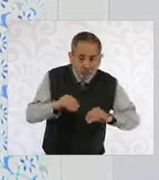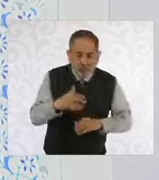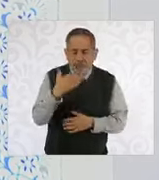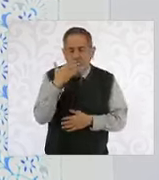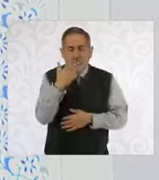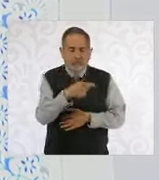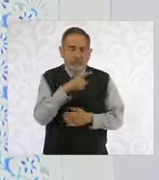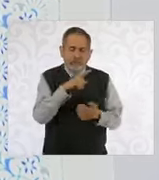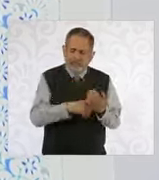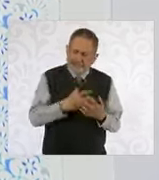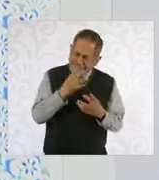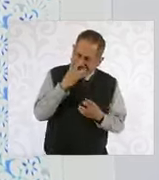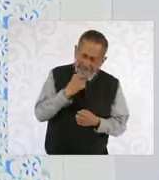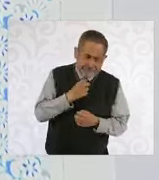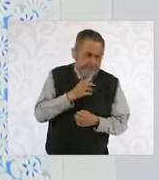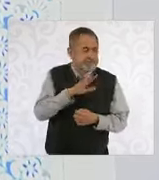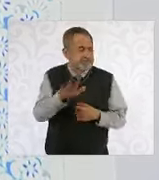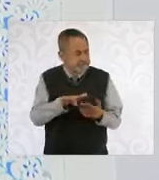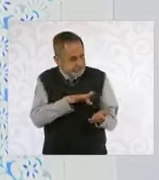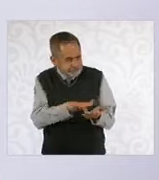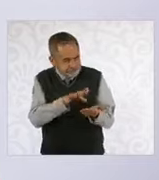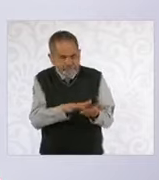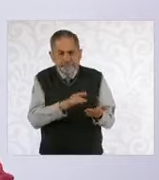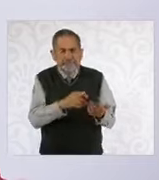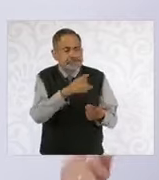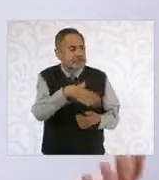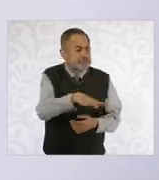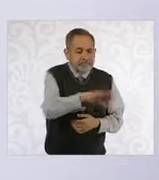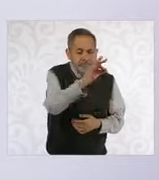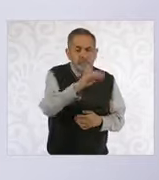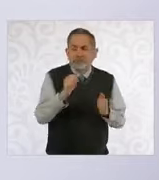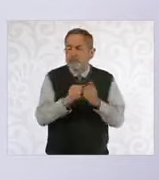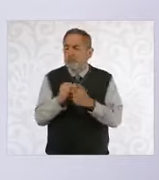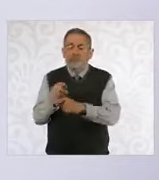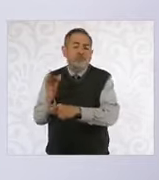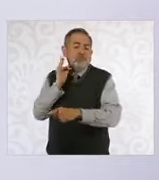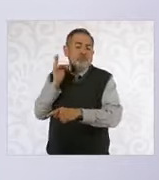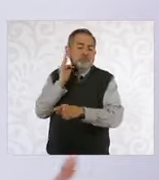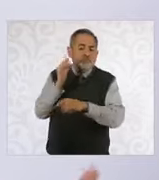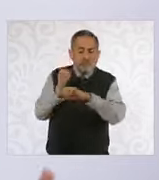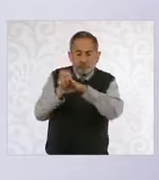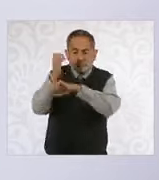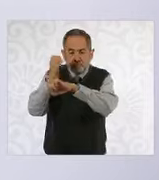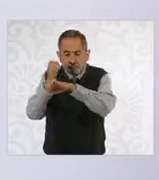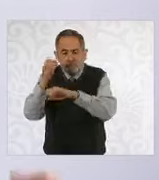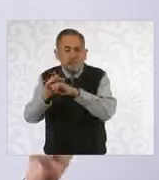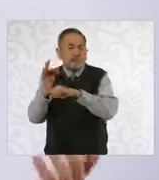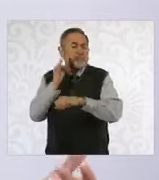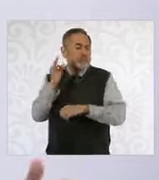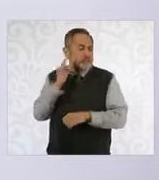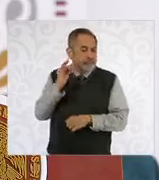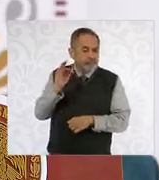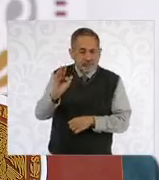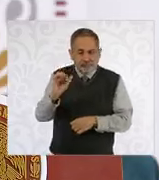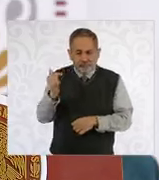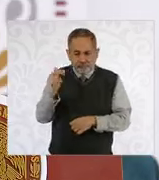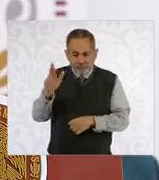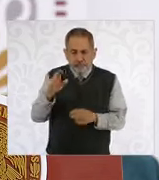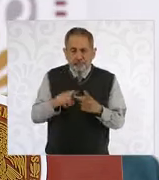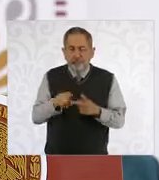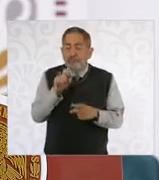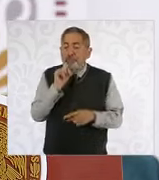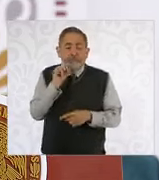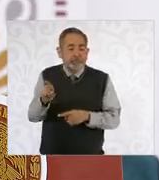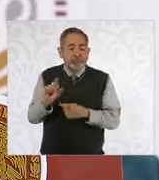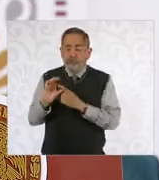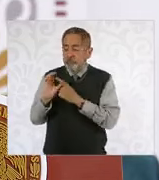con dolor su búsqueda y que a través de las fiscalías estatales, de la Fiscalía General y de la propia Comisión